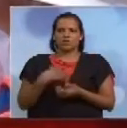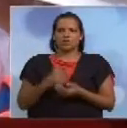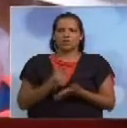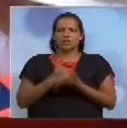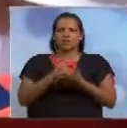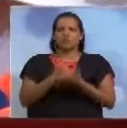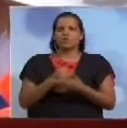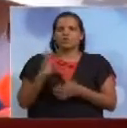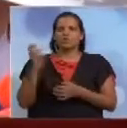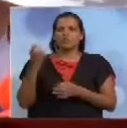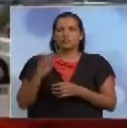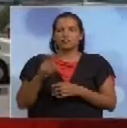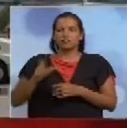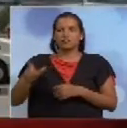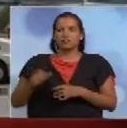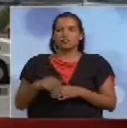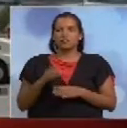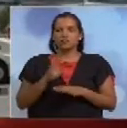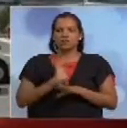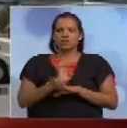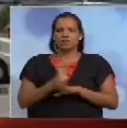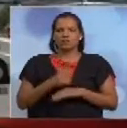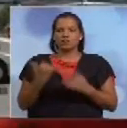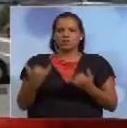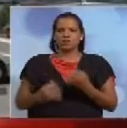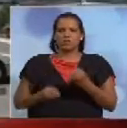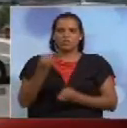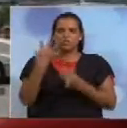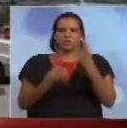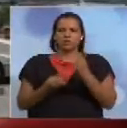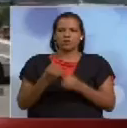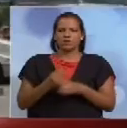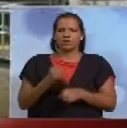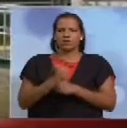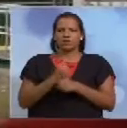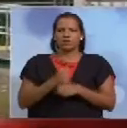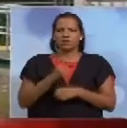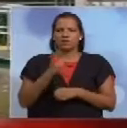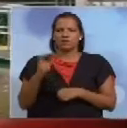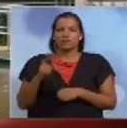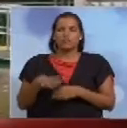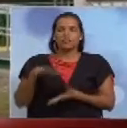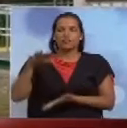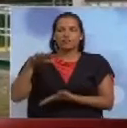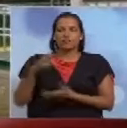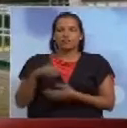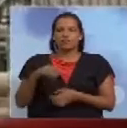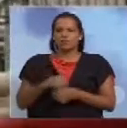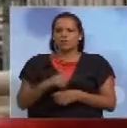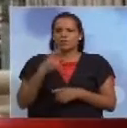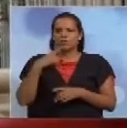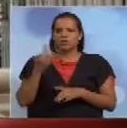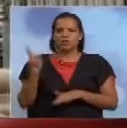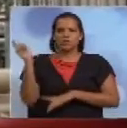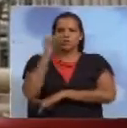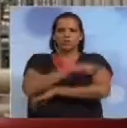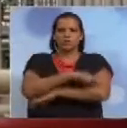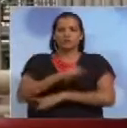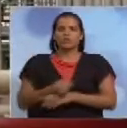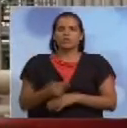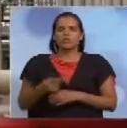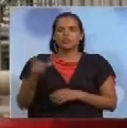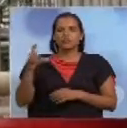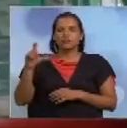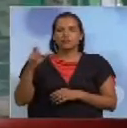beneficio de 16 millones de ecuatorianos. Hoy la refinería opera a 110 mil barriles por día, 20% más de gas licuado